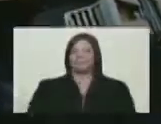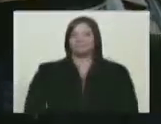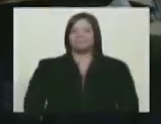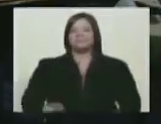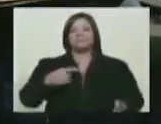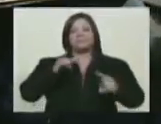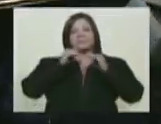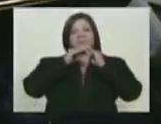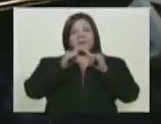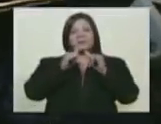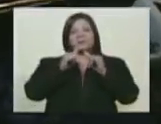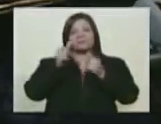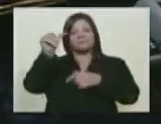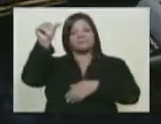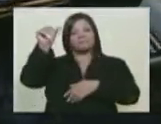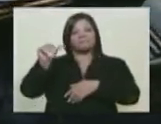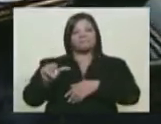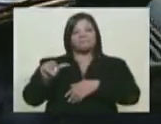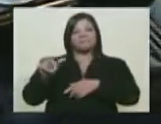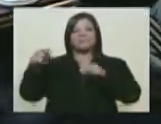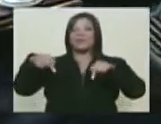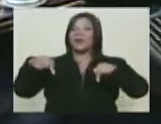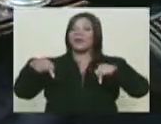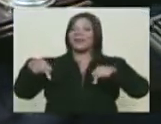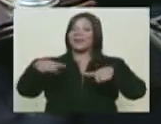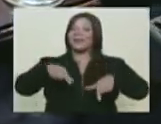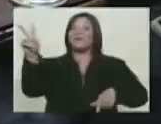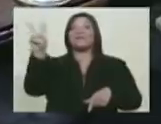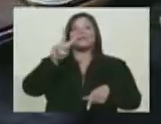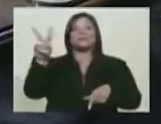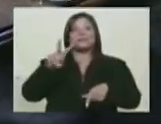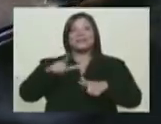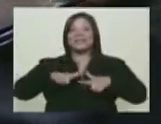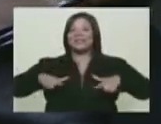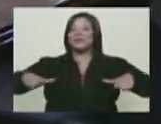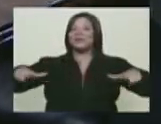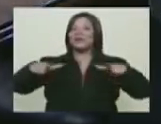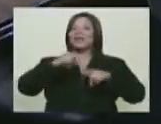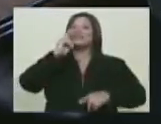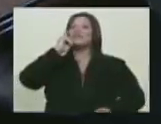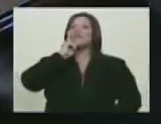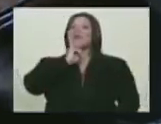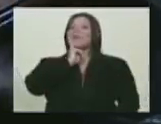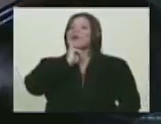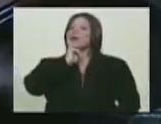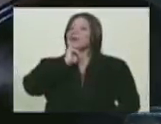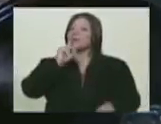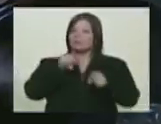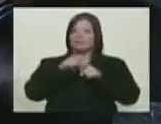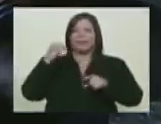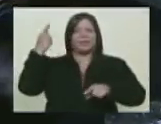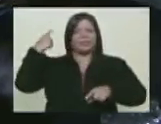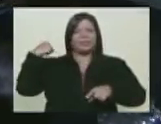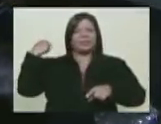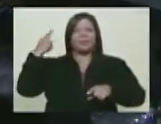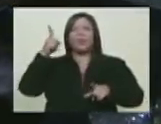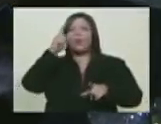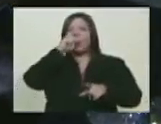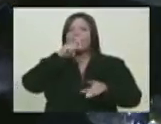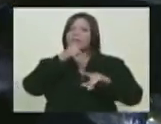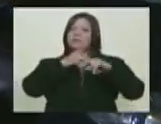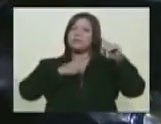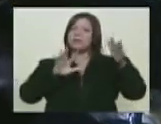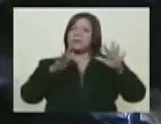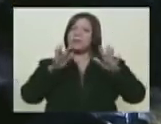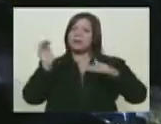Bien, lo tenemos aquí, en la cuna de Simón Bolívar. ¿Tenías tiempo que no venía, Paco? Un año y medio,